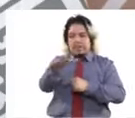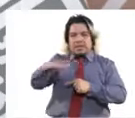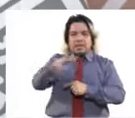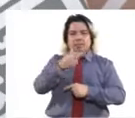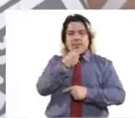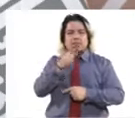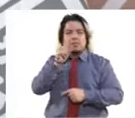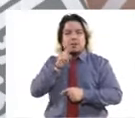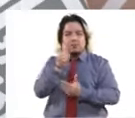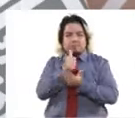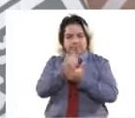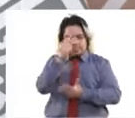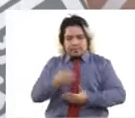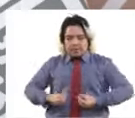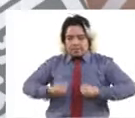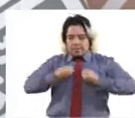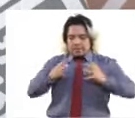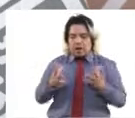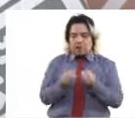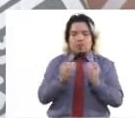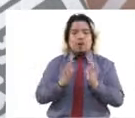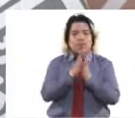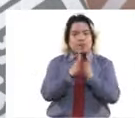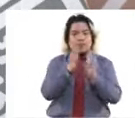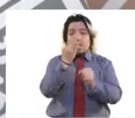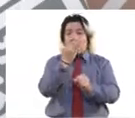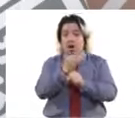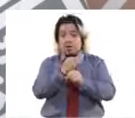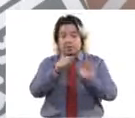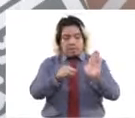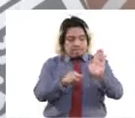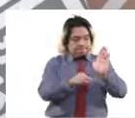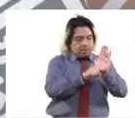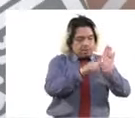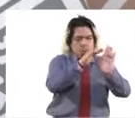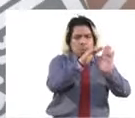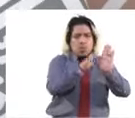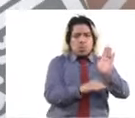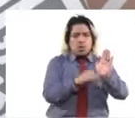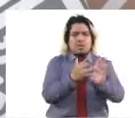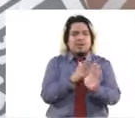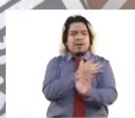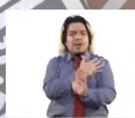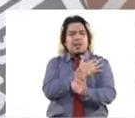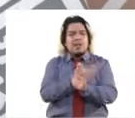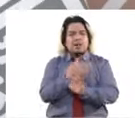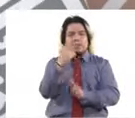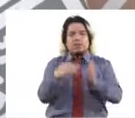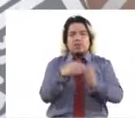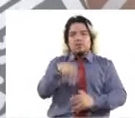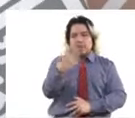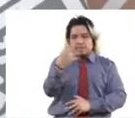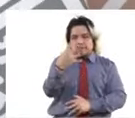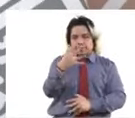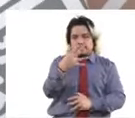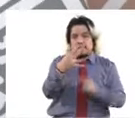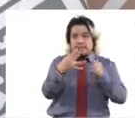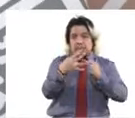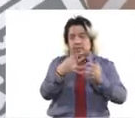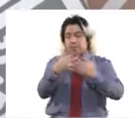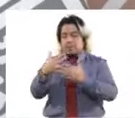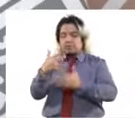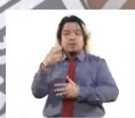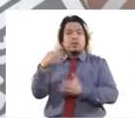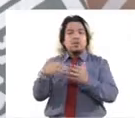ciudadanía. Hoy tenemos el nivel más bajo de percepción de inseguridad desde 2014, y por primera vez desde el año